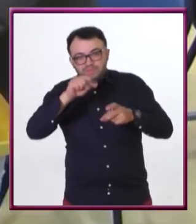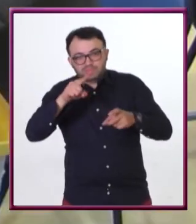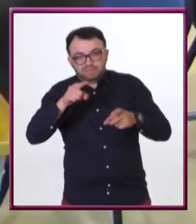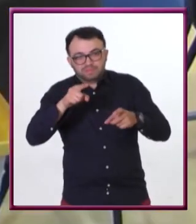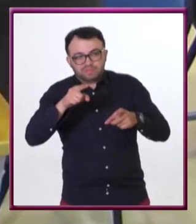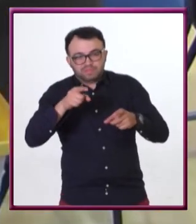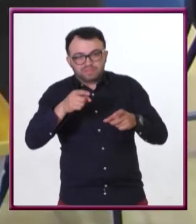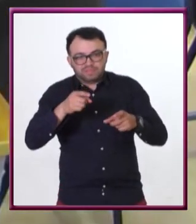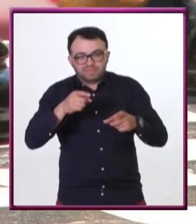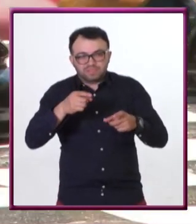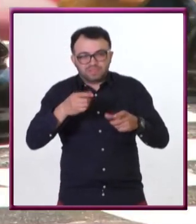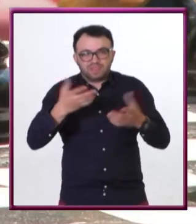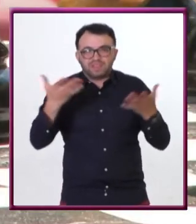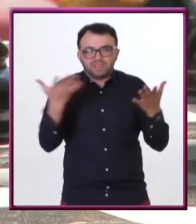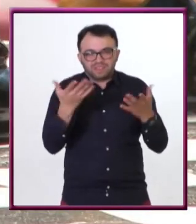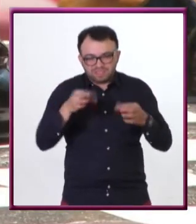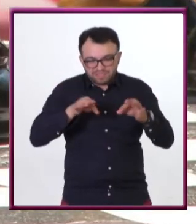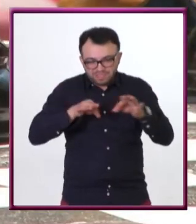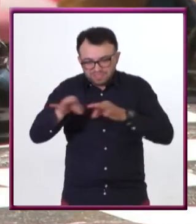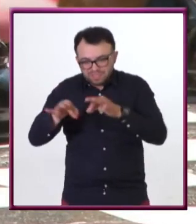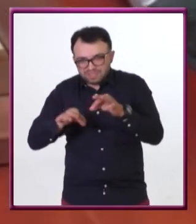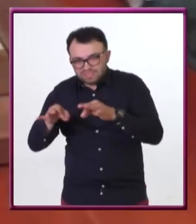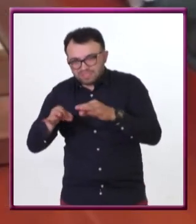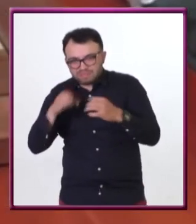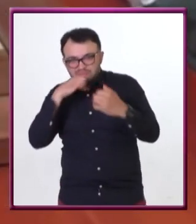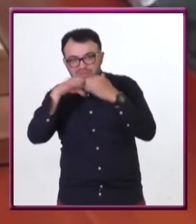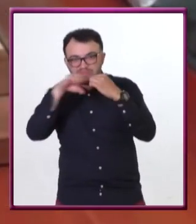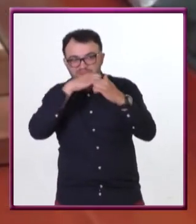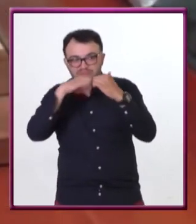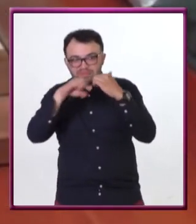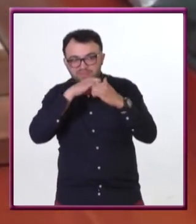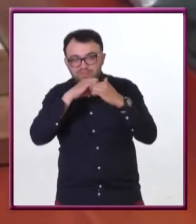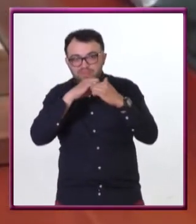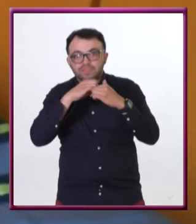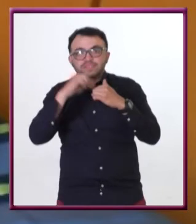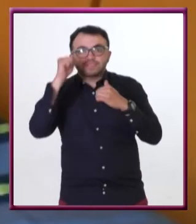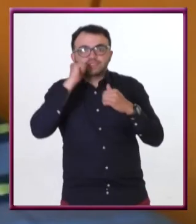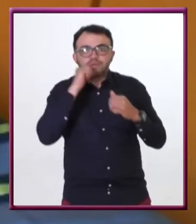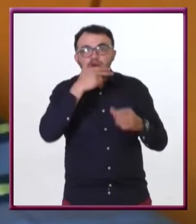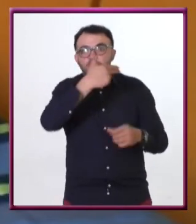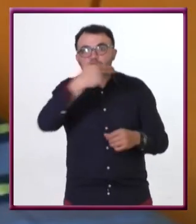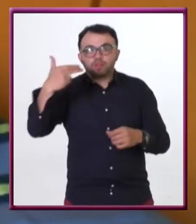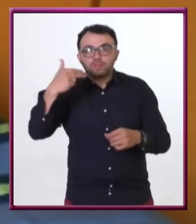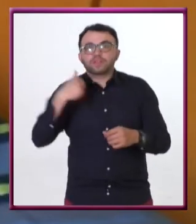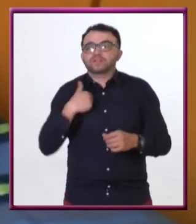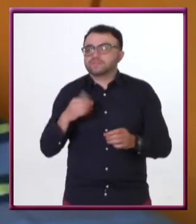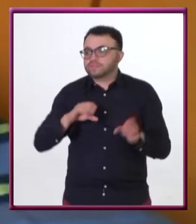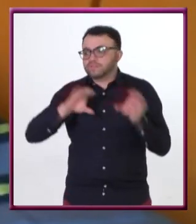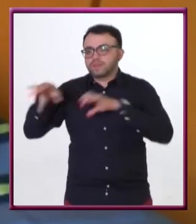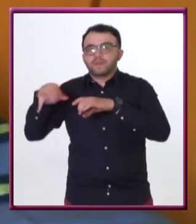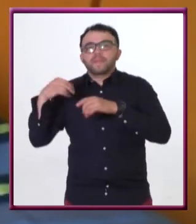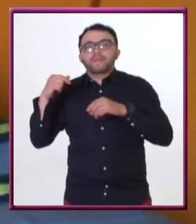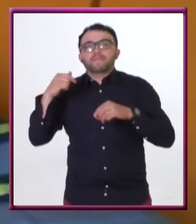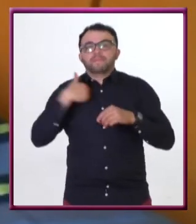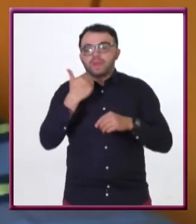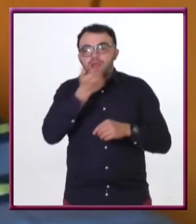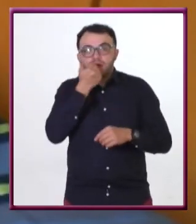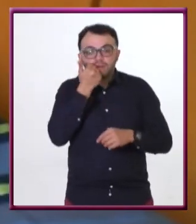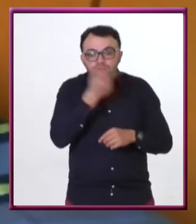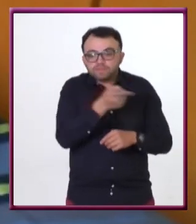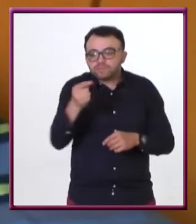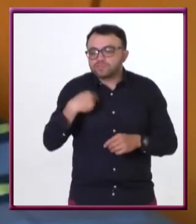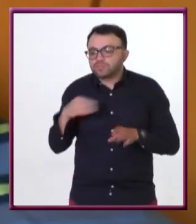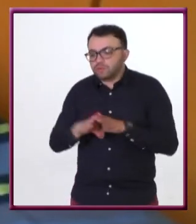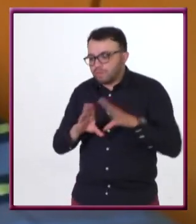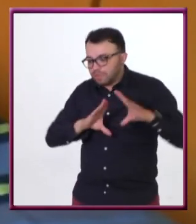pomposos títulos de campeonato mundial de computadoras, ¿no? Bueno, entonces llevaban sus computadorcillas y ponían los tableros y estaban los científicos y